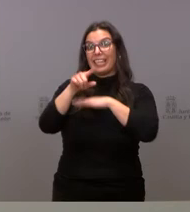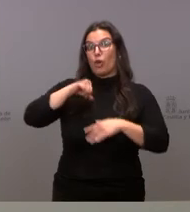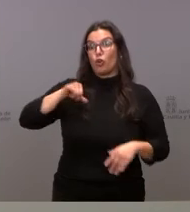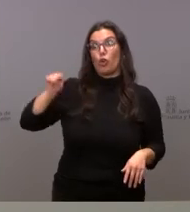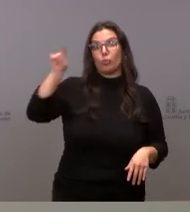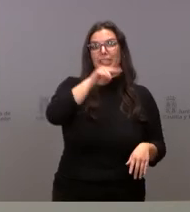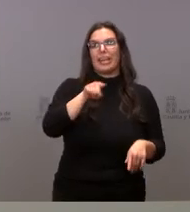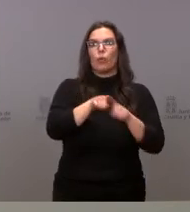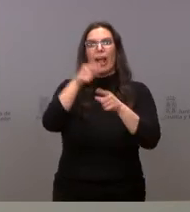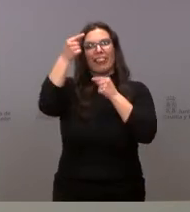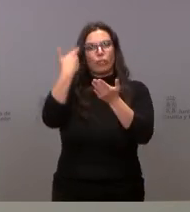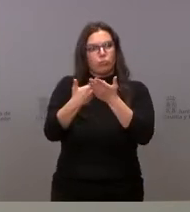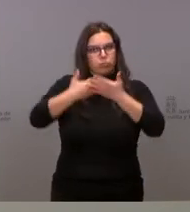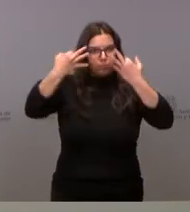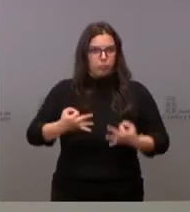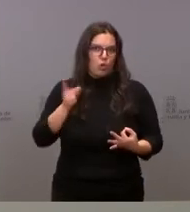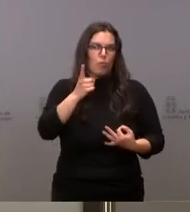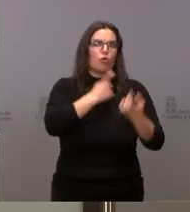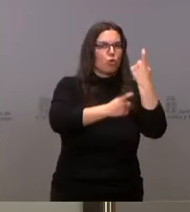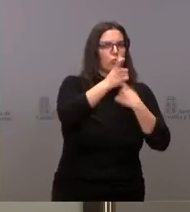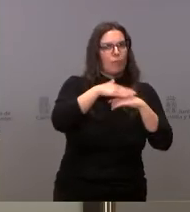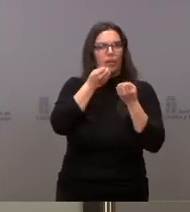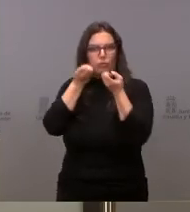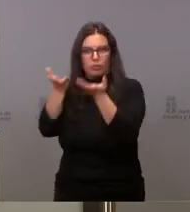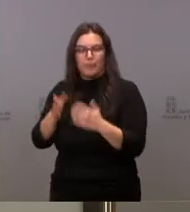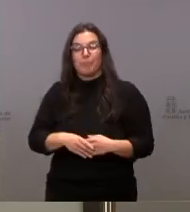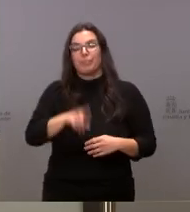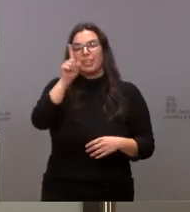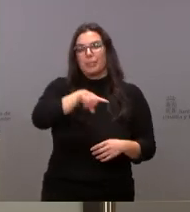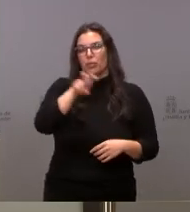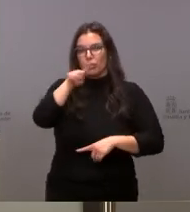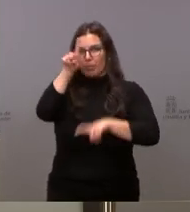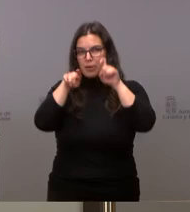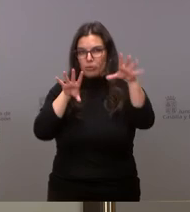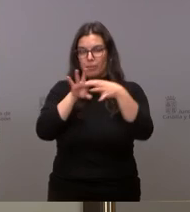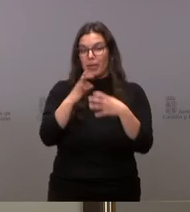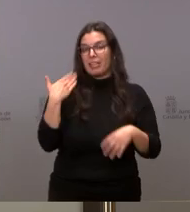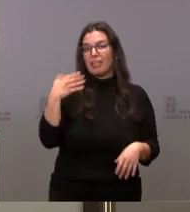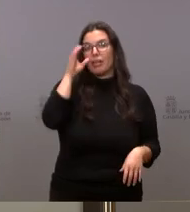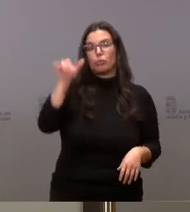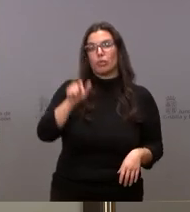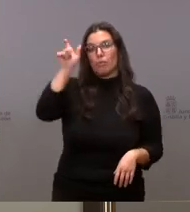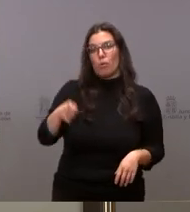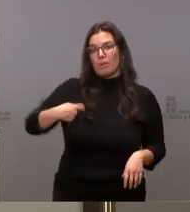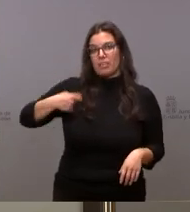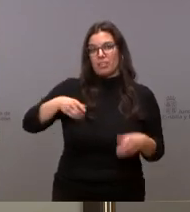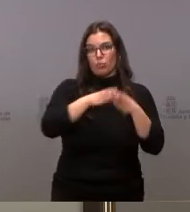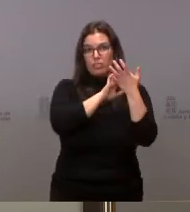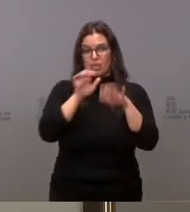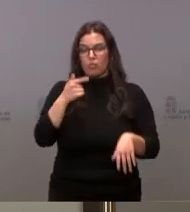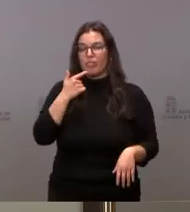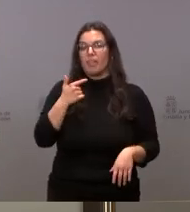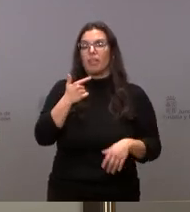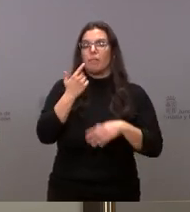consultaré e intentaré sacar los datos y relacionado también con esto escuchábamos ayer al presidente de la junta hablar de que se